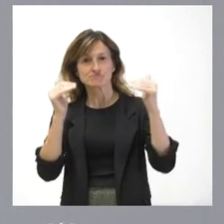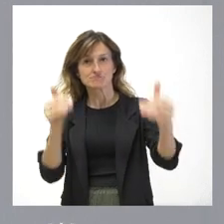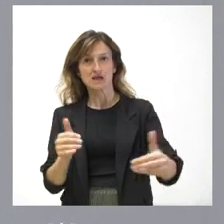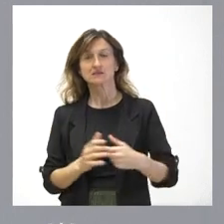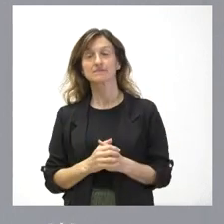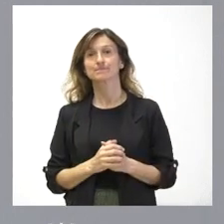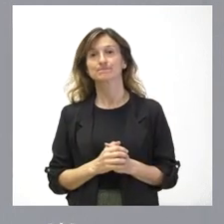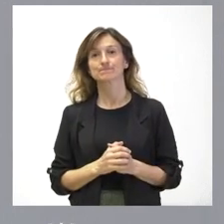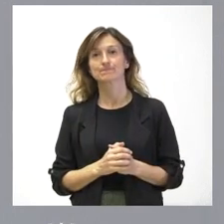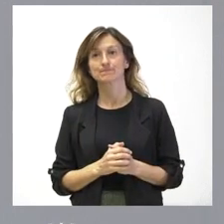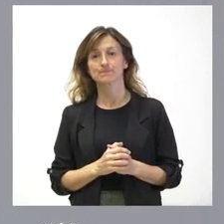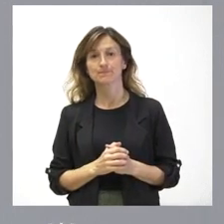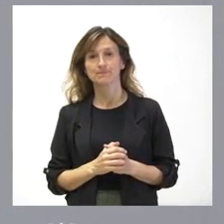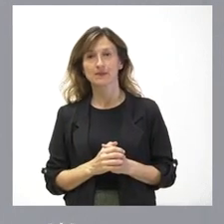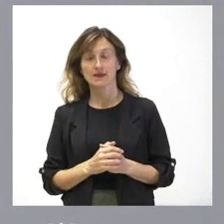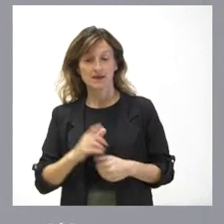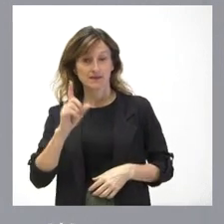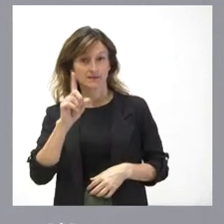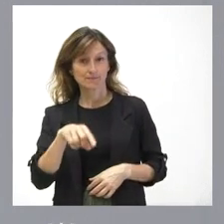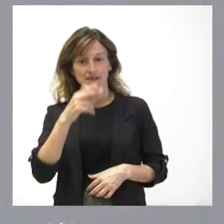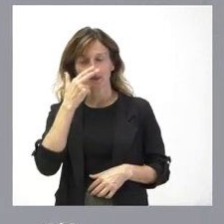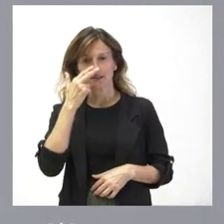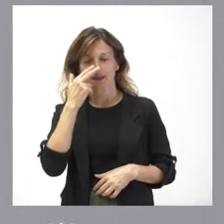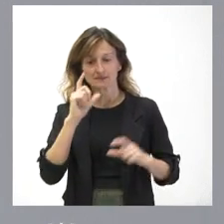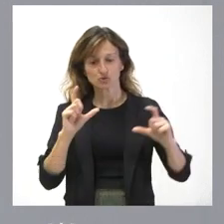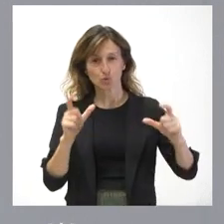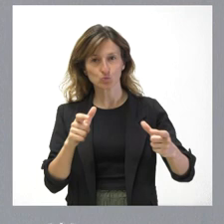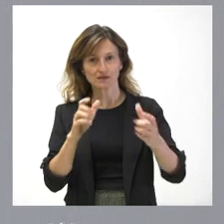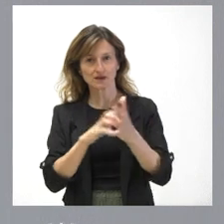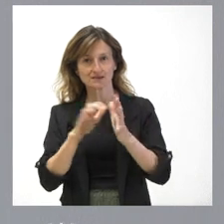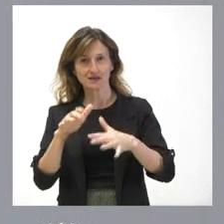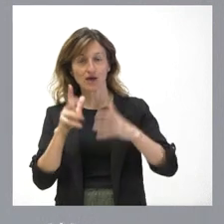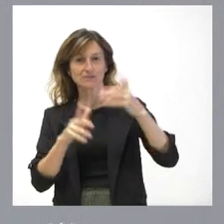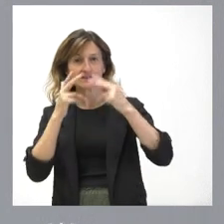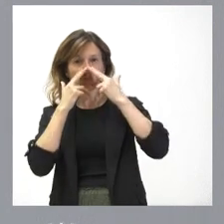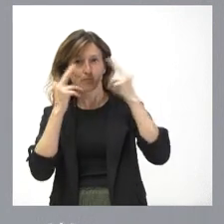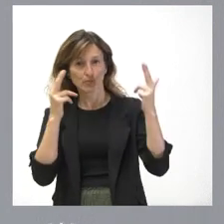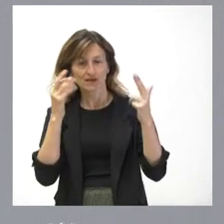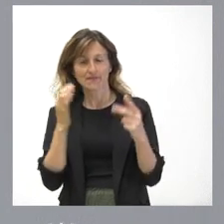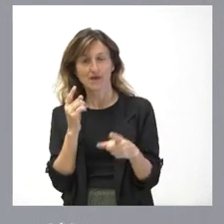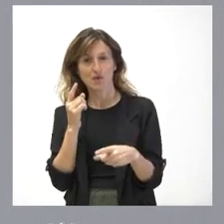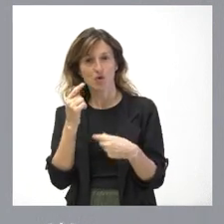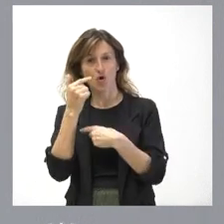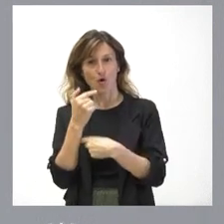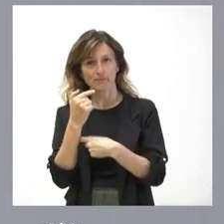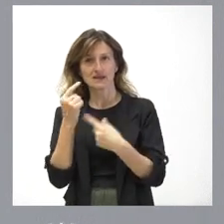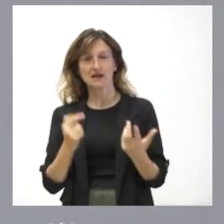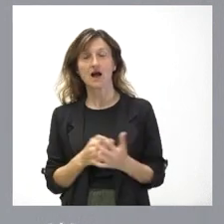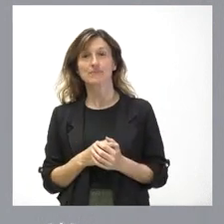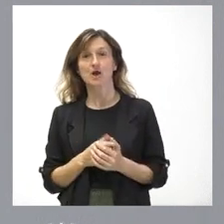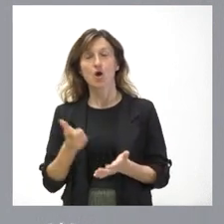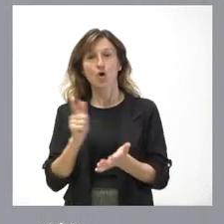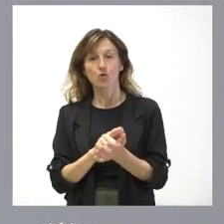Pero también es un perjuicio para los propios intereses de la junta de Castilla León como administración pública que nos obliga lógicamente a sacar un nuevo